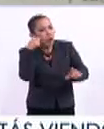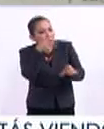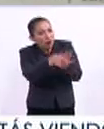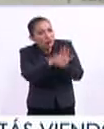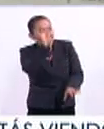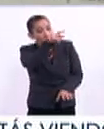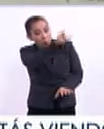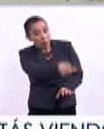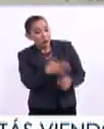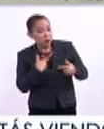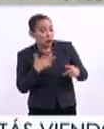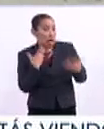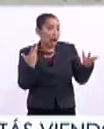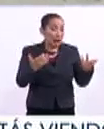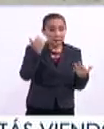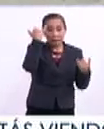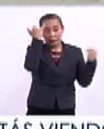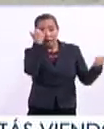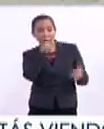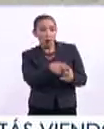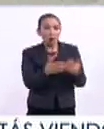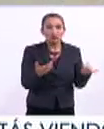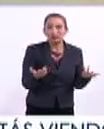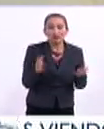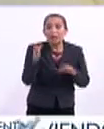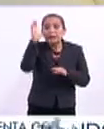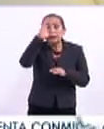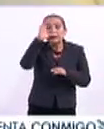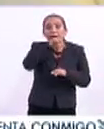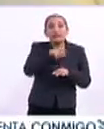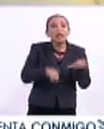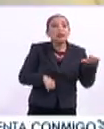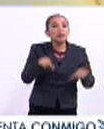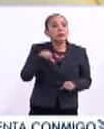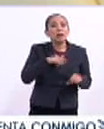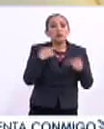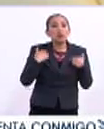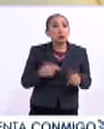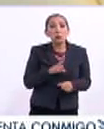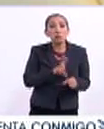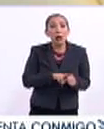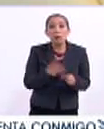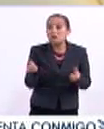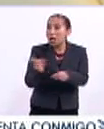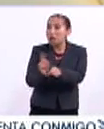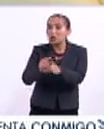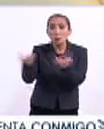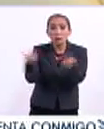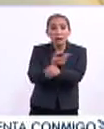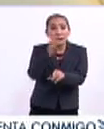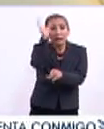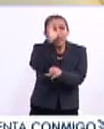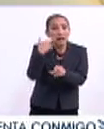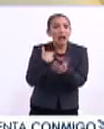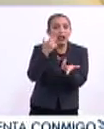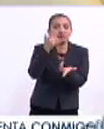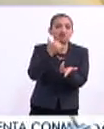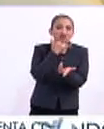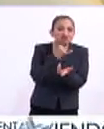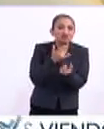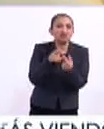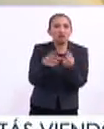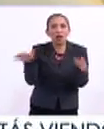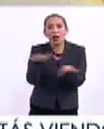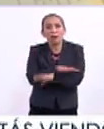gran científico, del gran pensador, cuando la ciencia en realidad es una actividad humana como cualquier otra y pues hay de todo, hay fallos. Que se